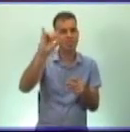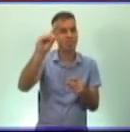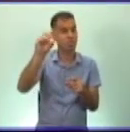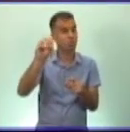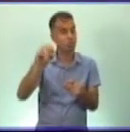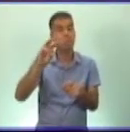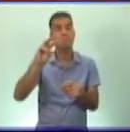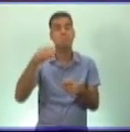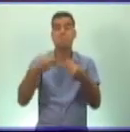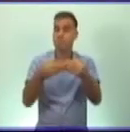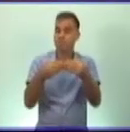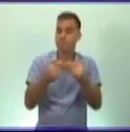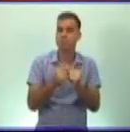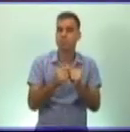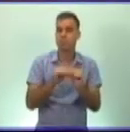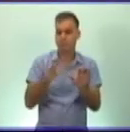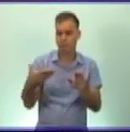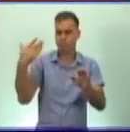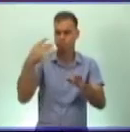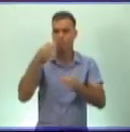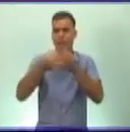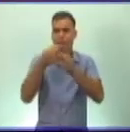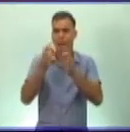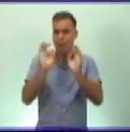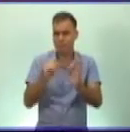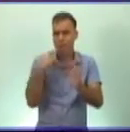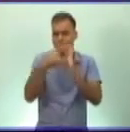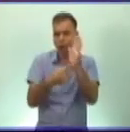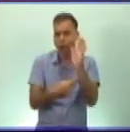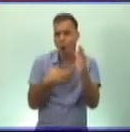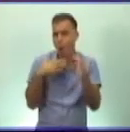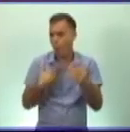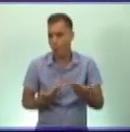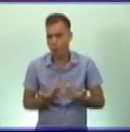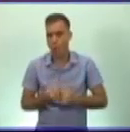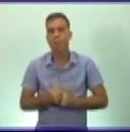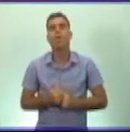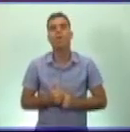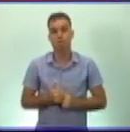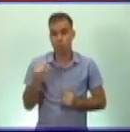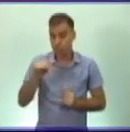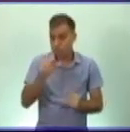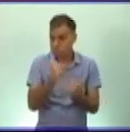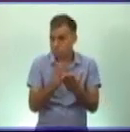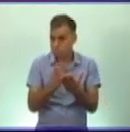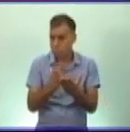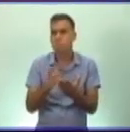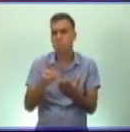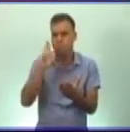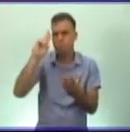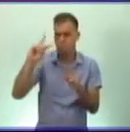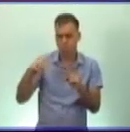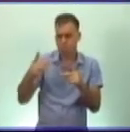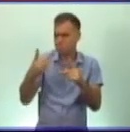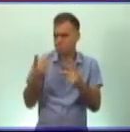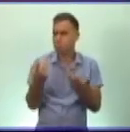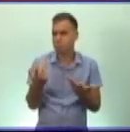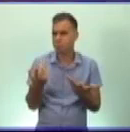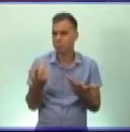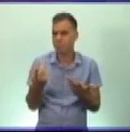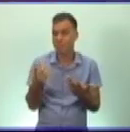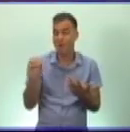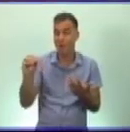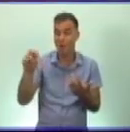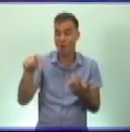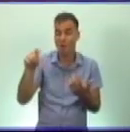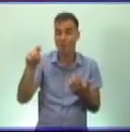de óxidos metálicos cuando vimos las propiedades químicas del dioxígeno. Pero en el encuentro de hoy vamos a retomar nuevamente la obtención de